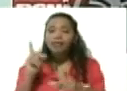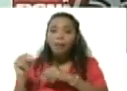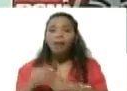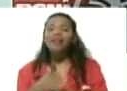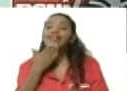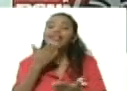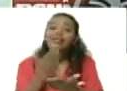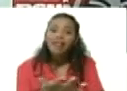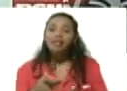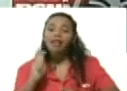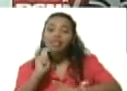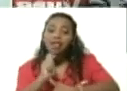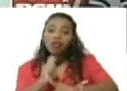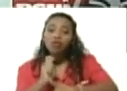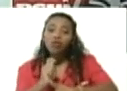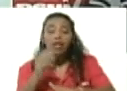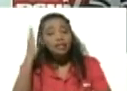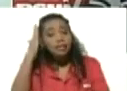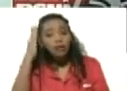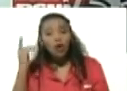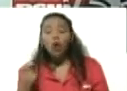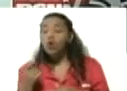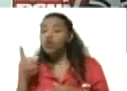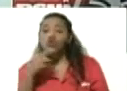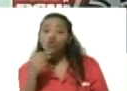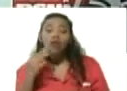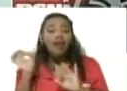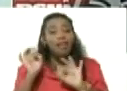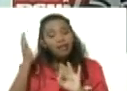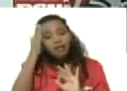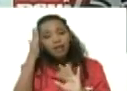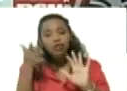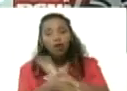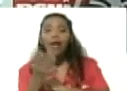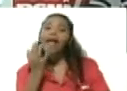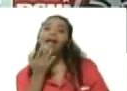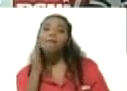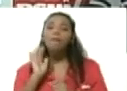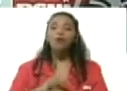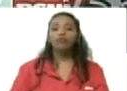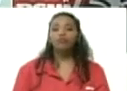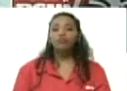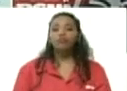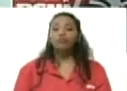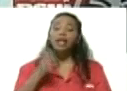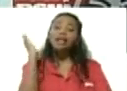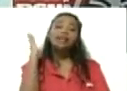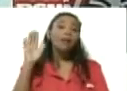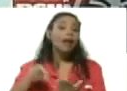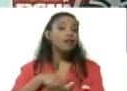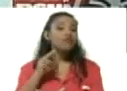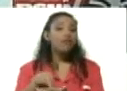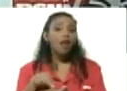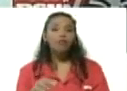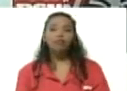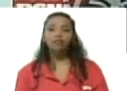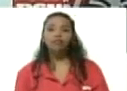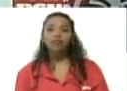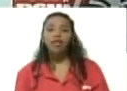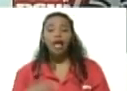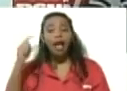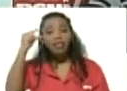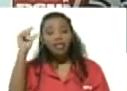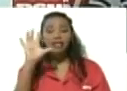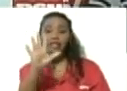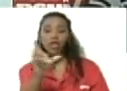Gracias a Telesur se ha sabido. No se hubiese sabido, por ejemplo, que en la Asamblea Nacional el día